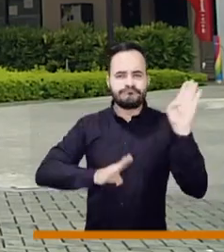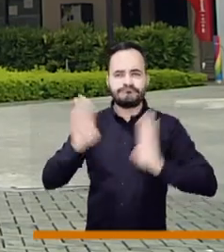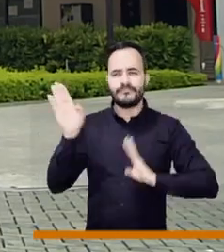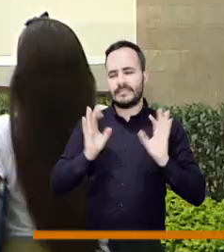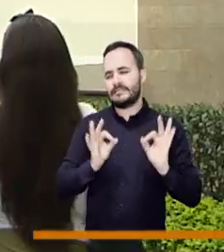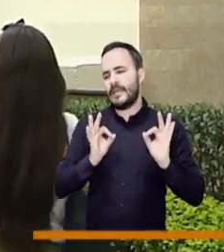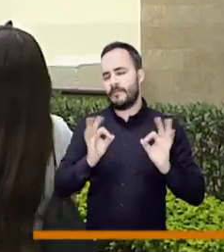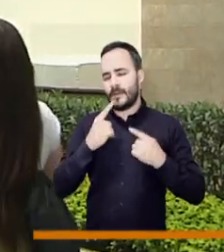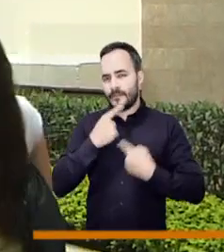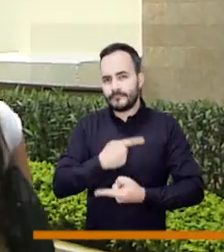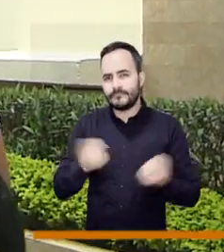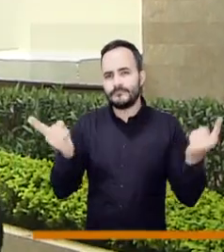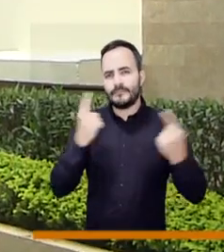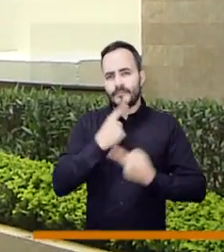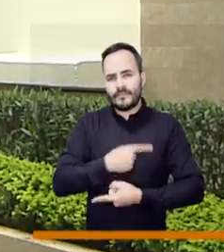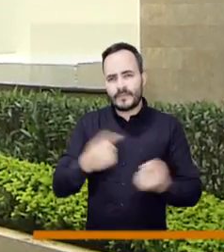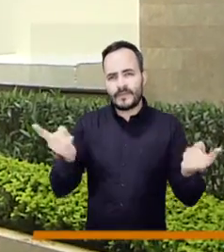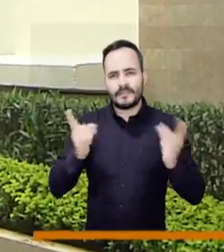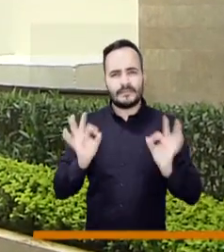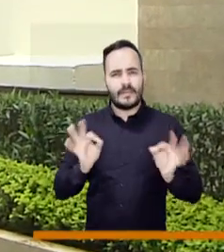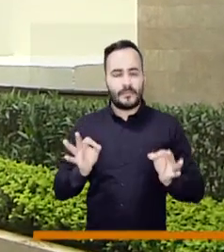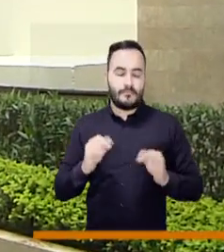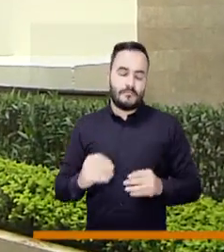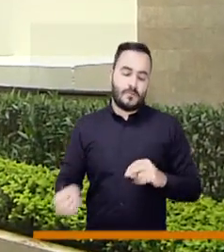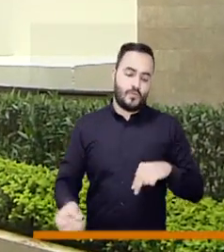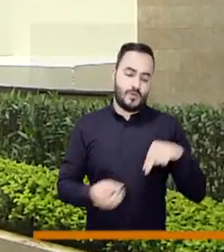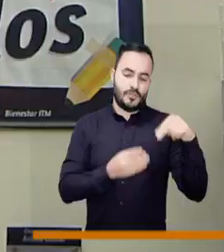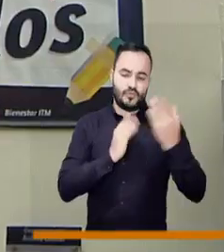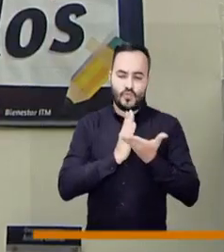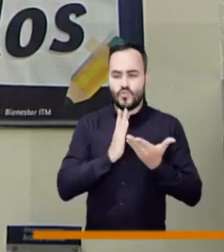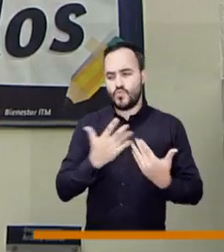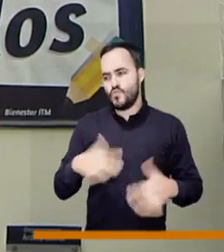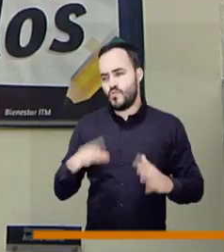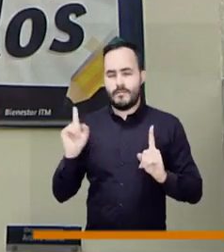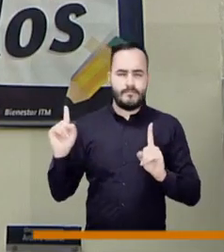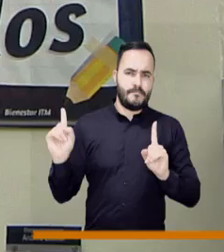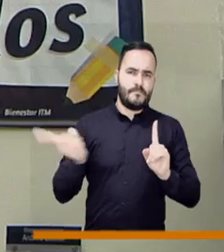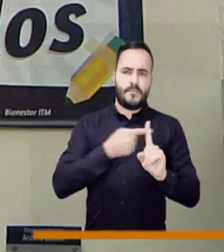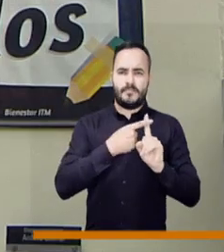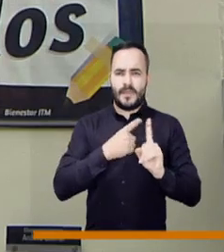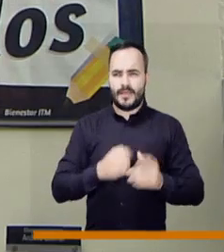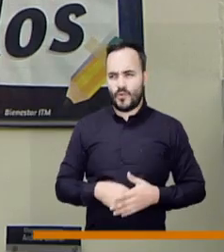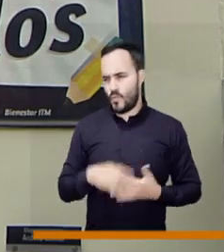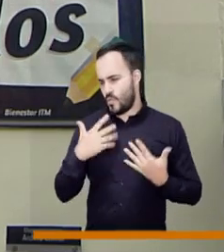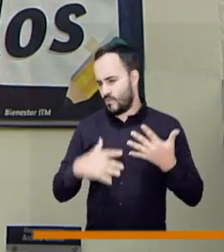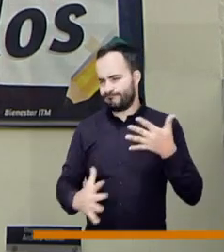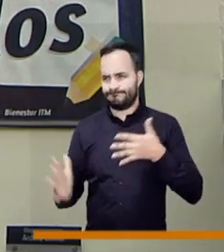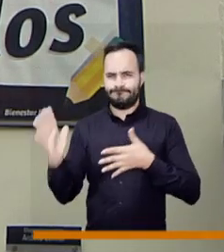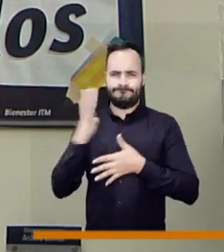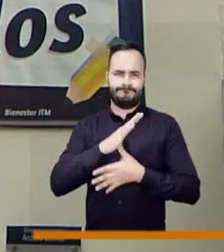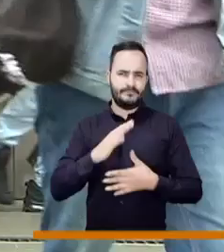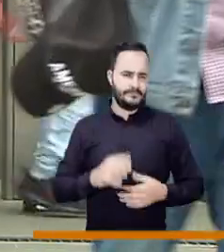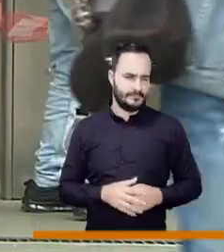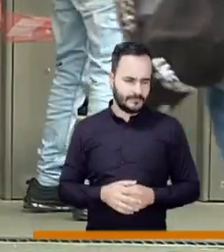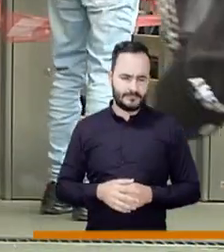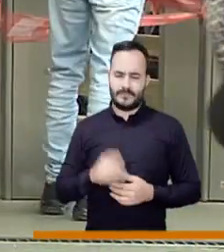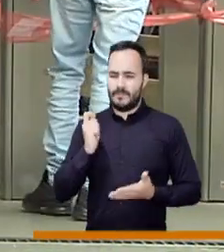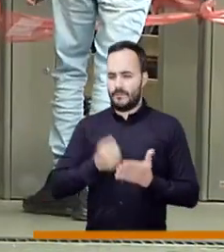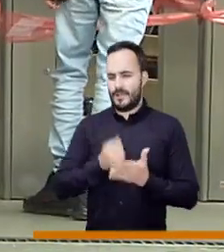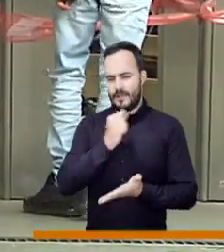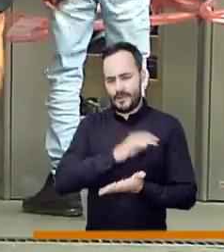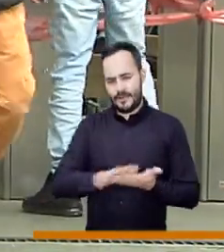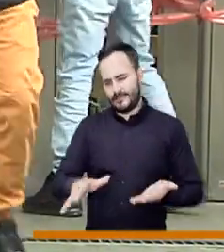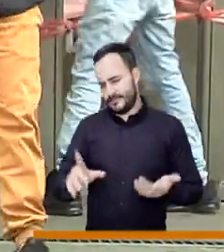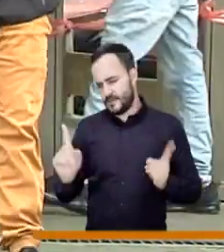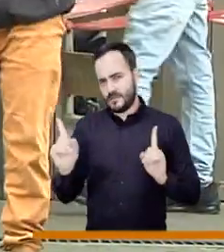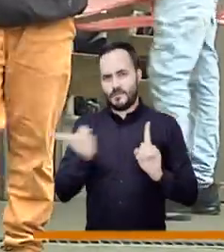candidatos decimos y todos los alcaldes dicen la educación es lo más importante, eso es lo prioritario. La gratuidad. Pero